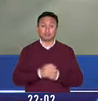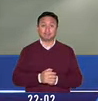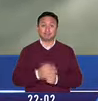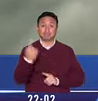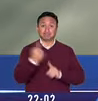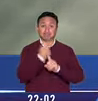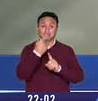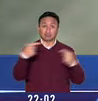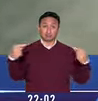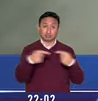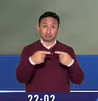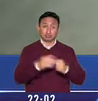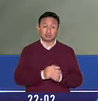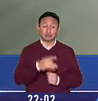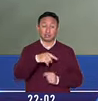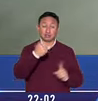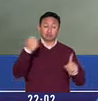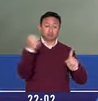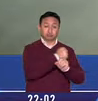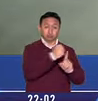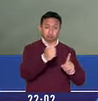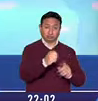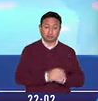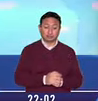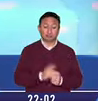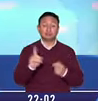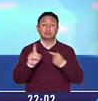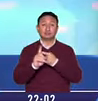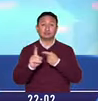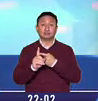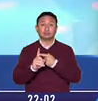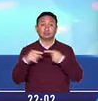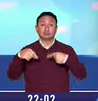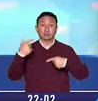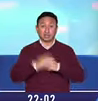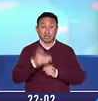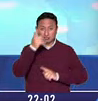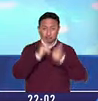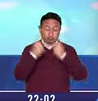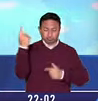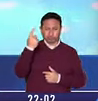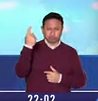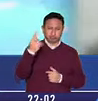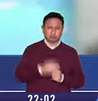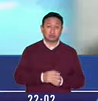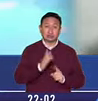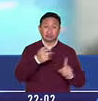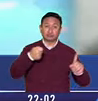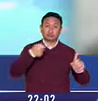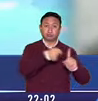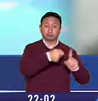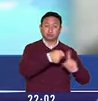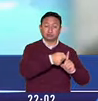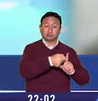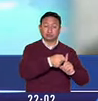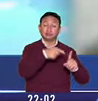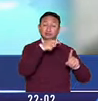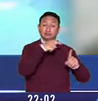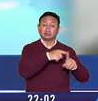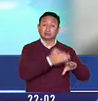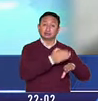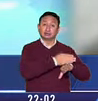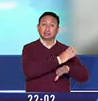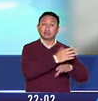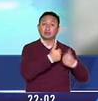primera vez que ella recibía agresiones y él, en su aparente estado de embriaguez, acabó con la existencia de quien se convirtió en